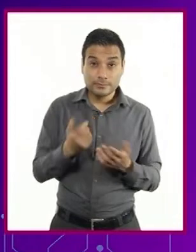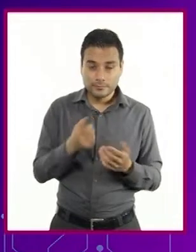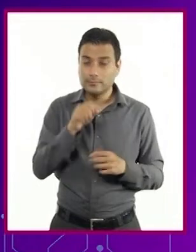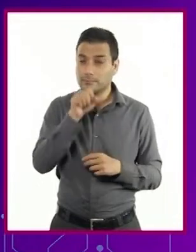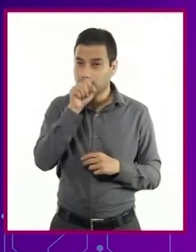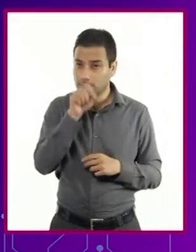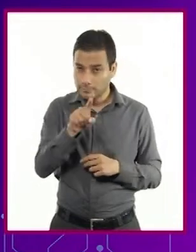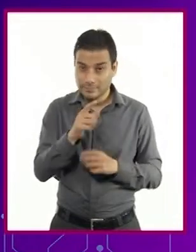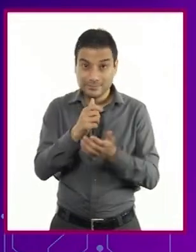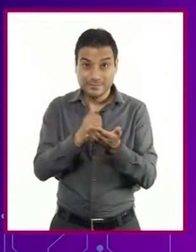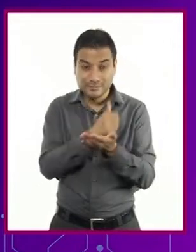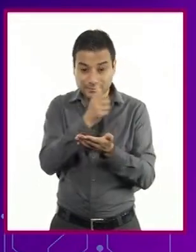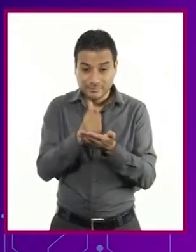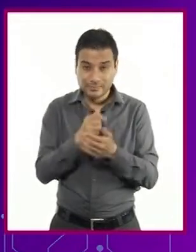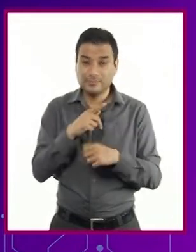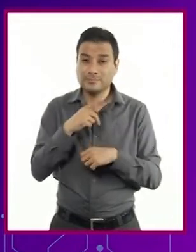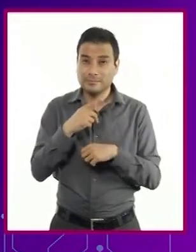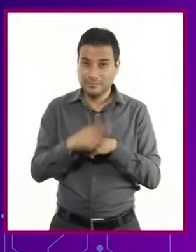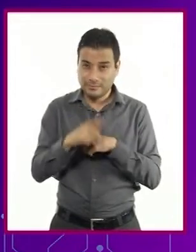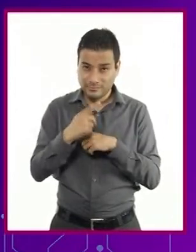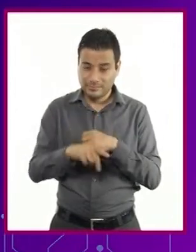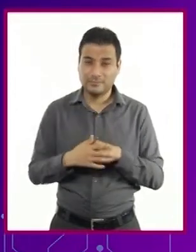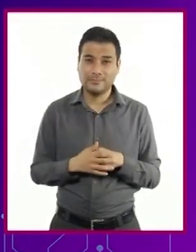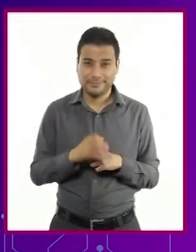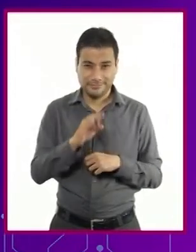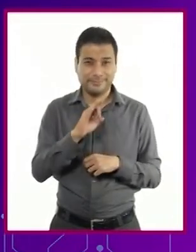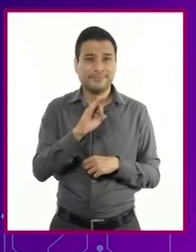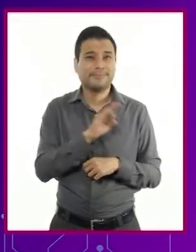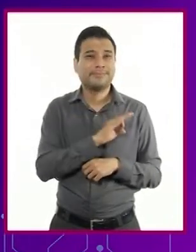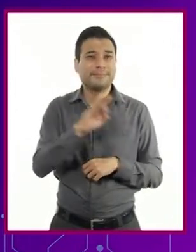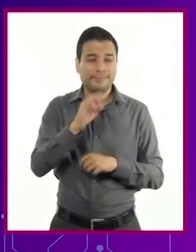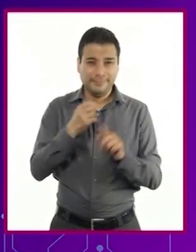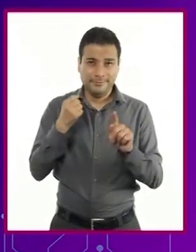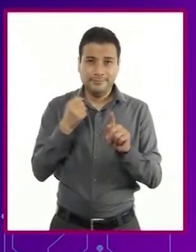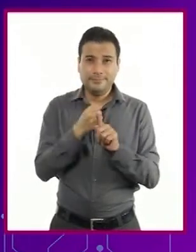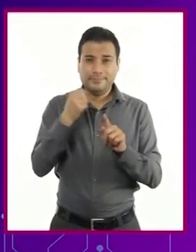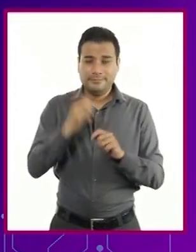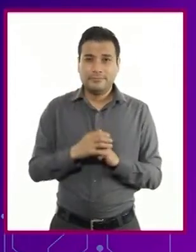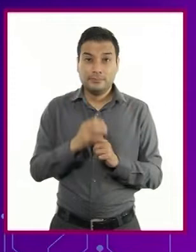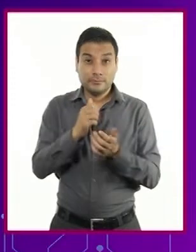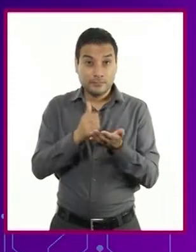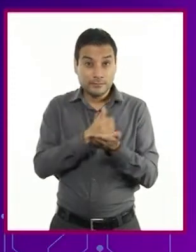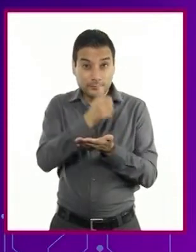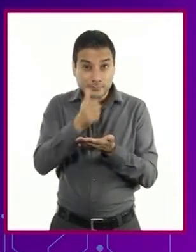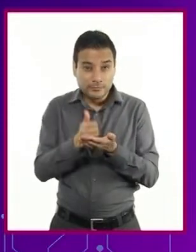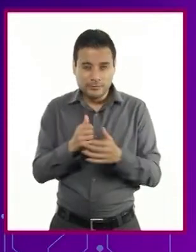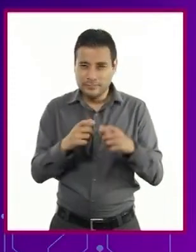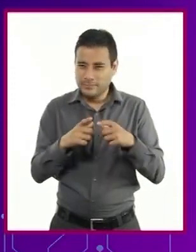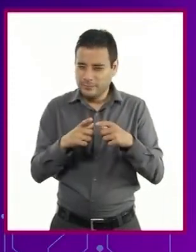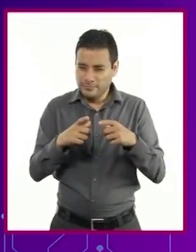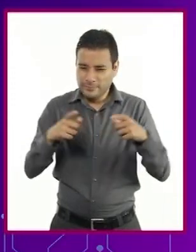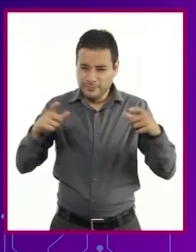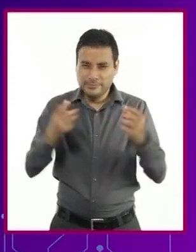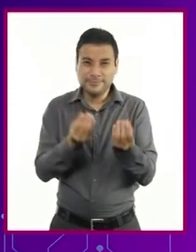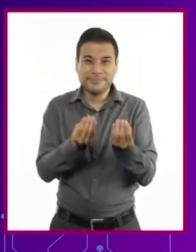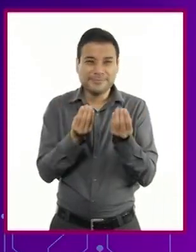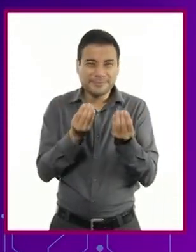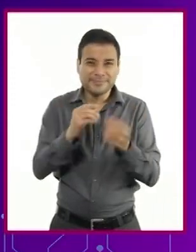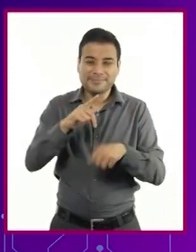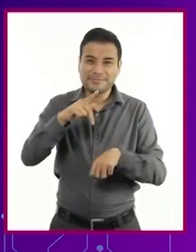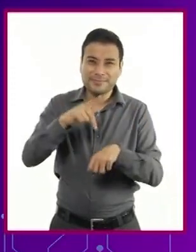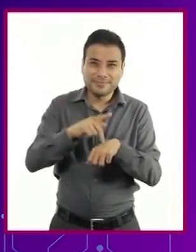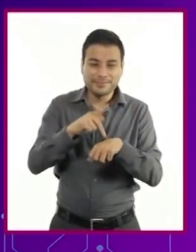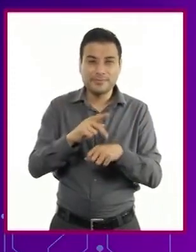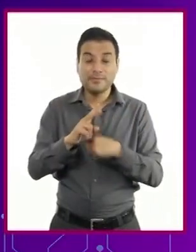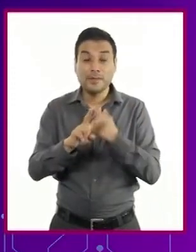también son sitios vulnerables a los impactos del cambio climático. En las ciudades, con sus kilómetros de cemento y vidrio que no permiten que el